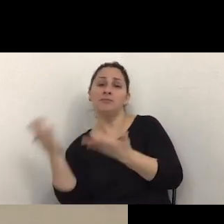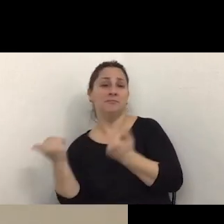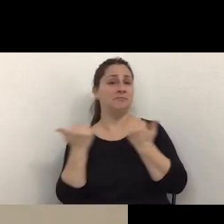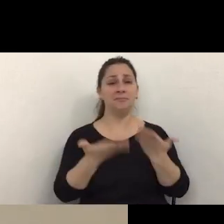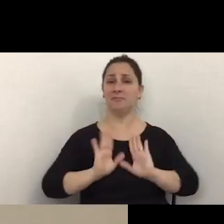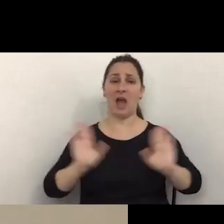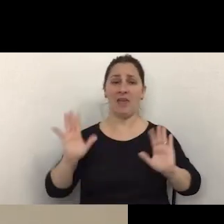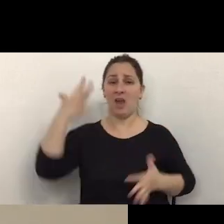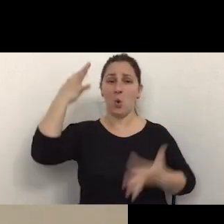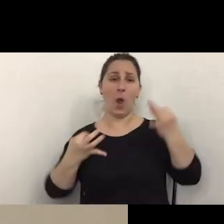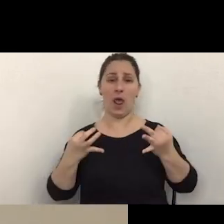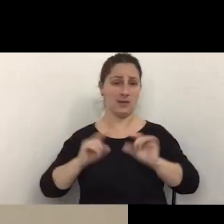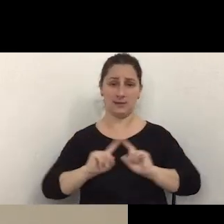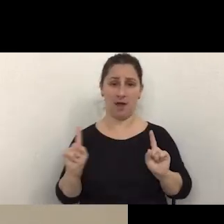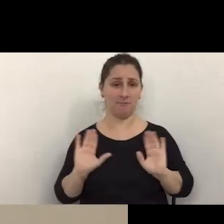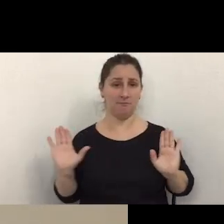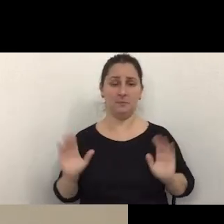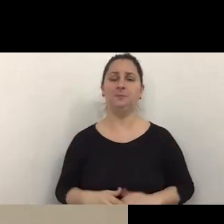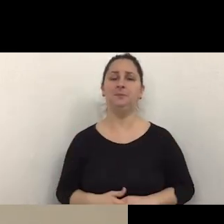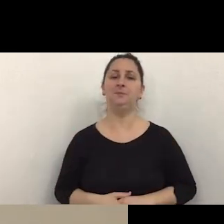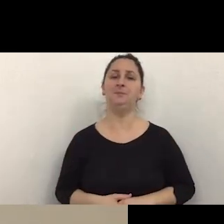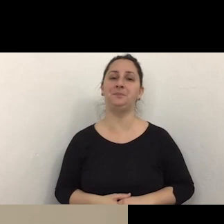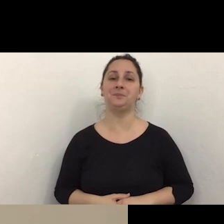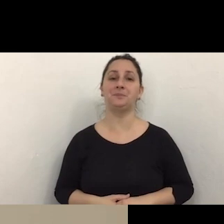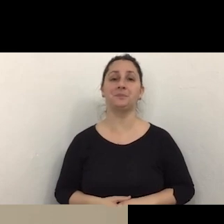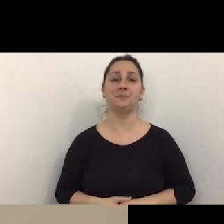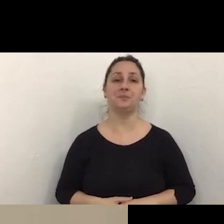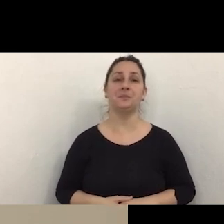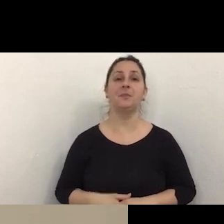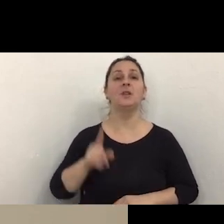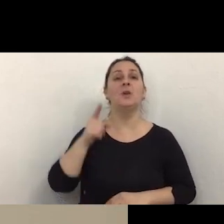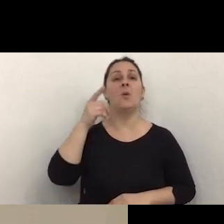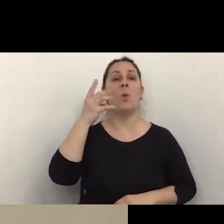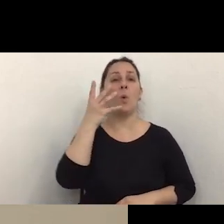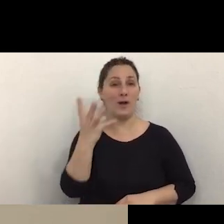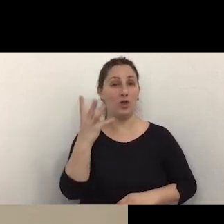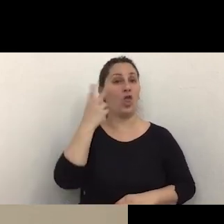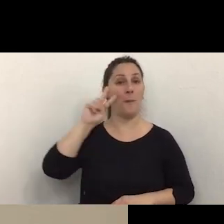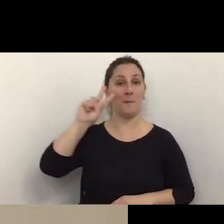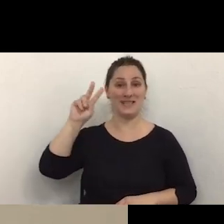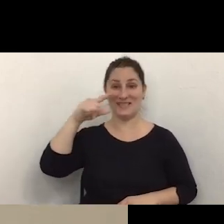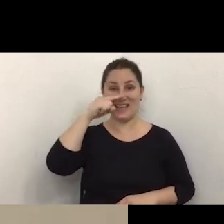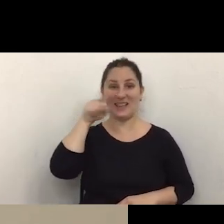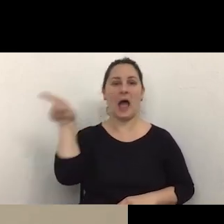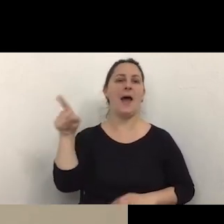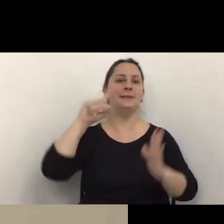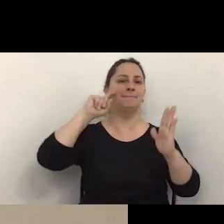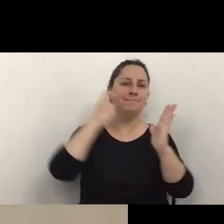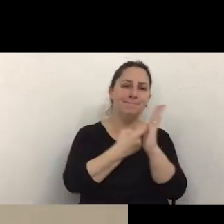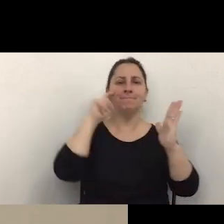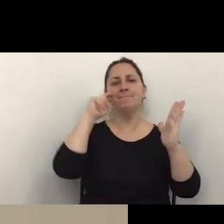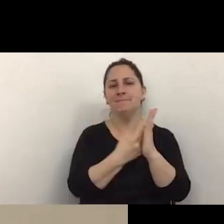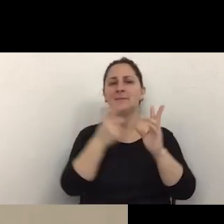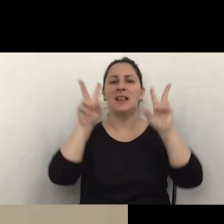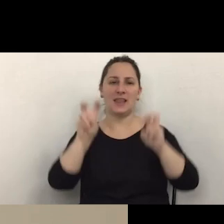lo analiza. ¿Sí? Cuando recurre a la acordada 4 del 2007 es cuando se incumplen cuestiones